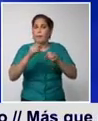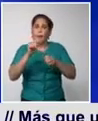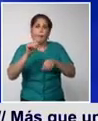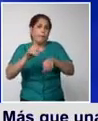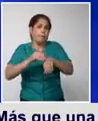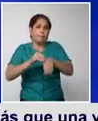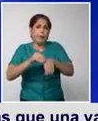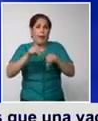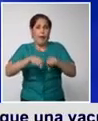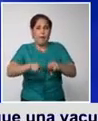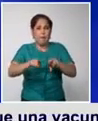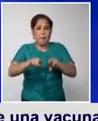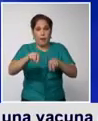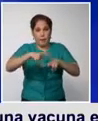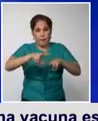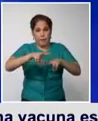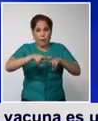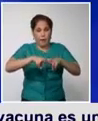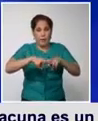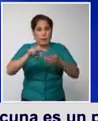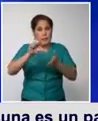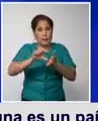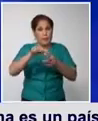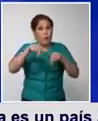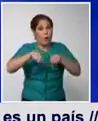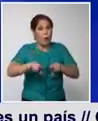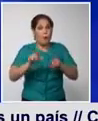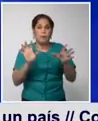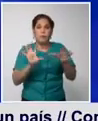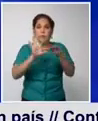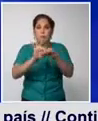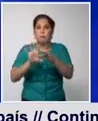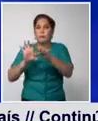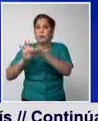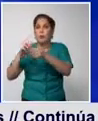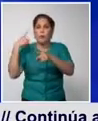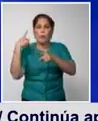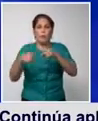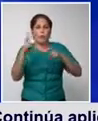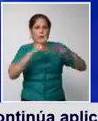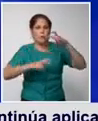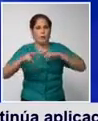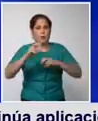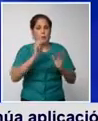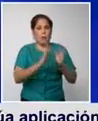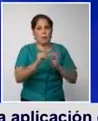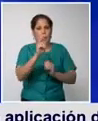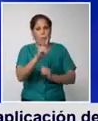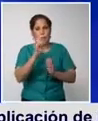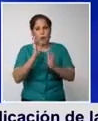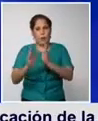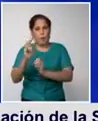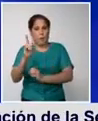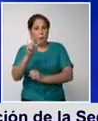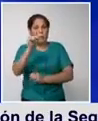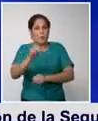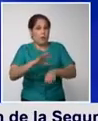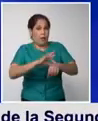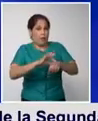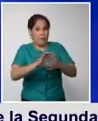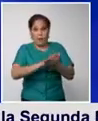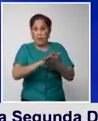en La Habana, y ahora estamos coordinando este otro estudio fase 1-2 en convalecientes,